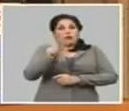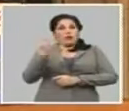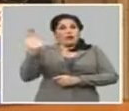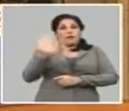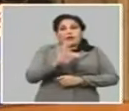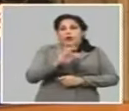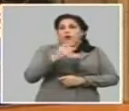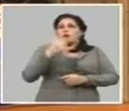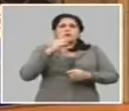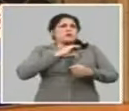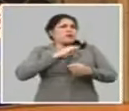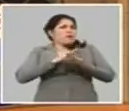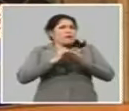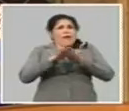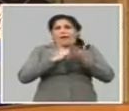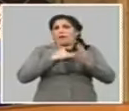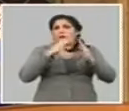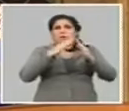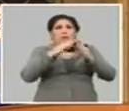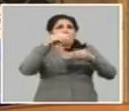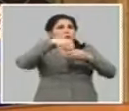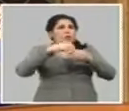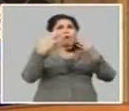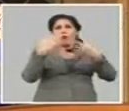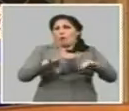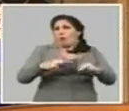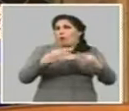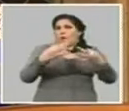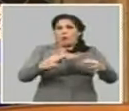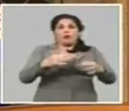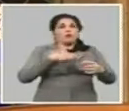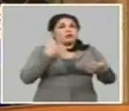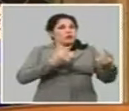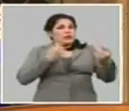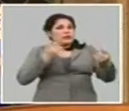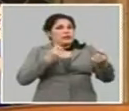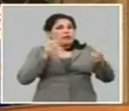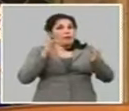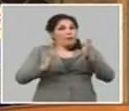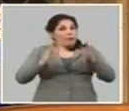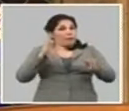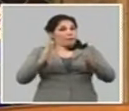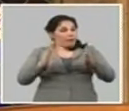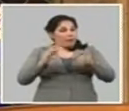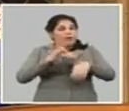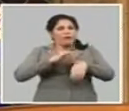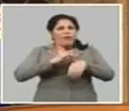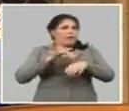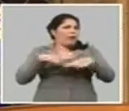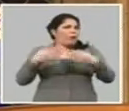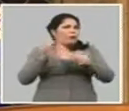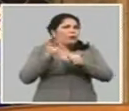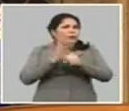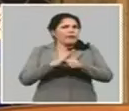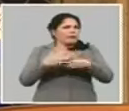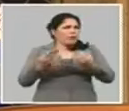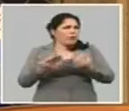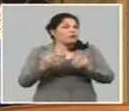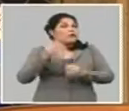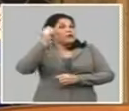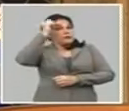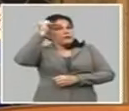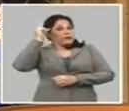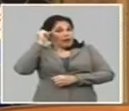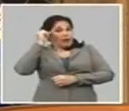manera asintomática está en la casa insistimos siempre en el periodo de incubación de esta enfermedad y saben que es